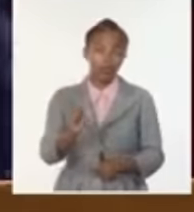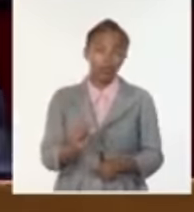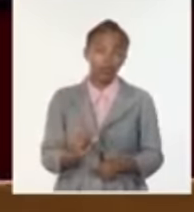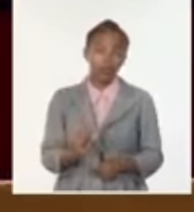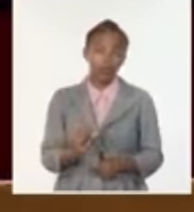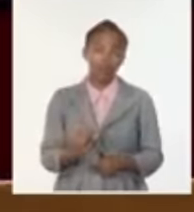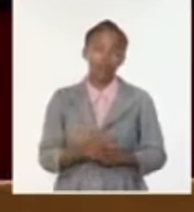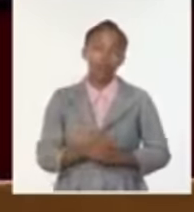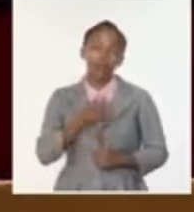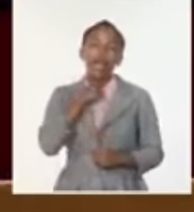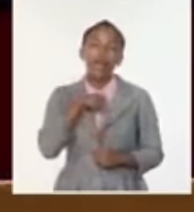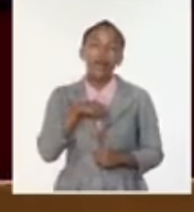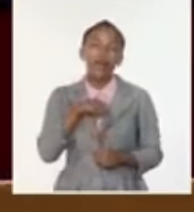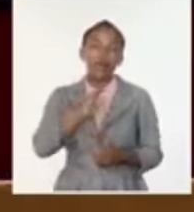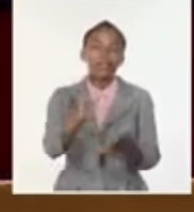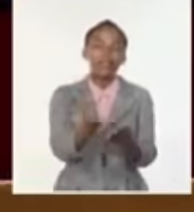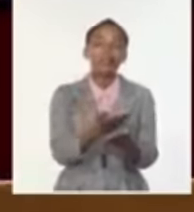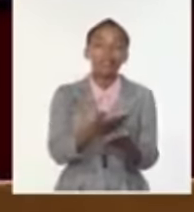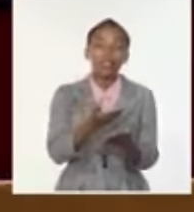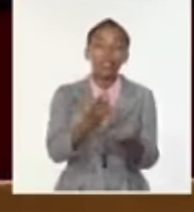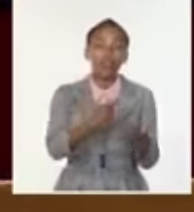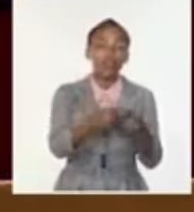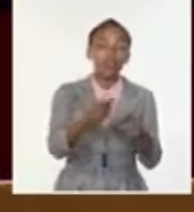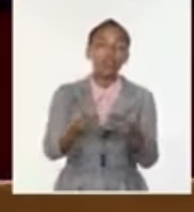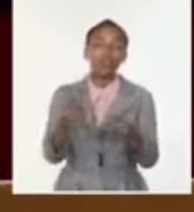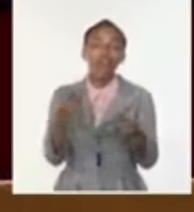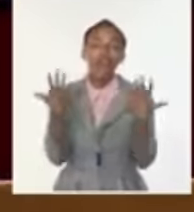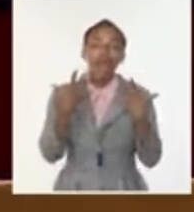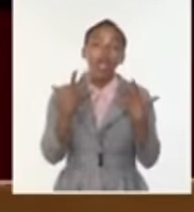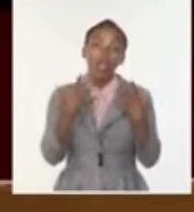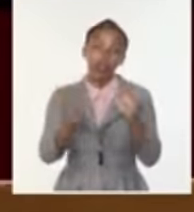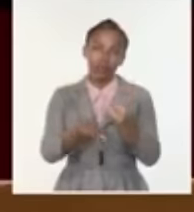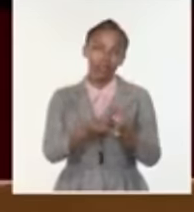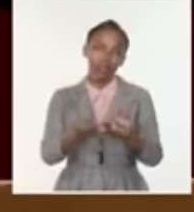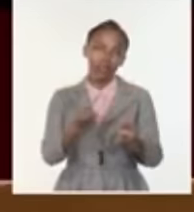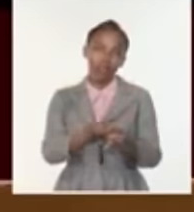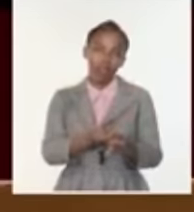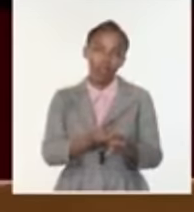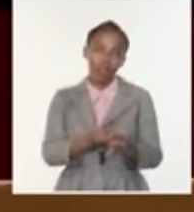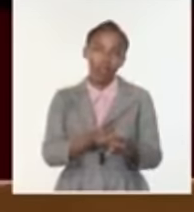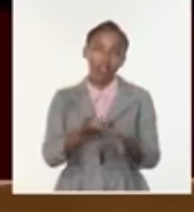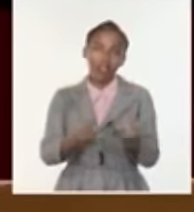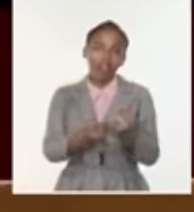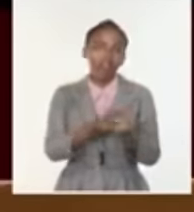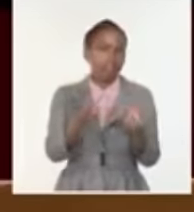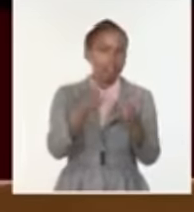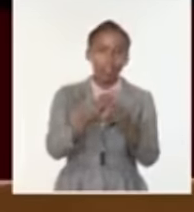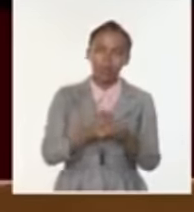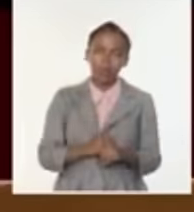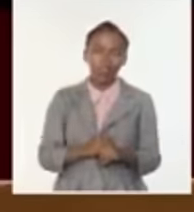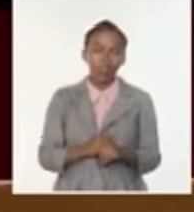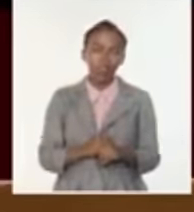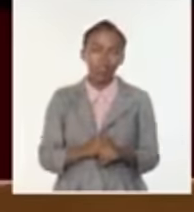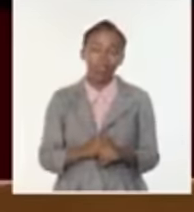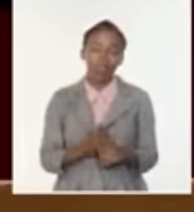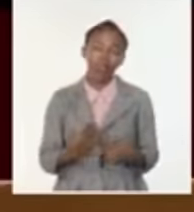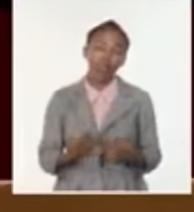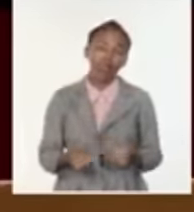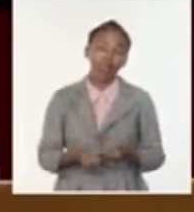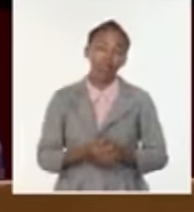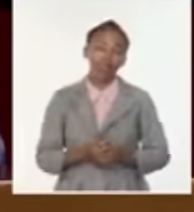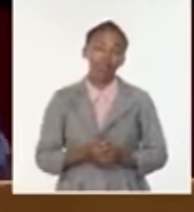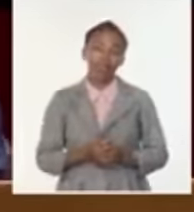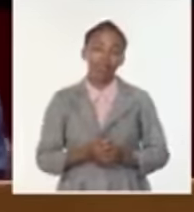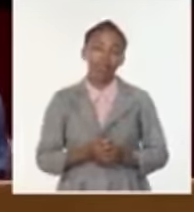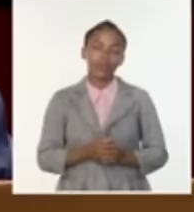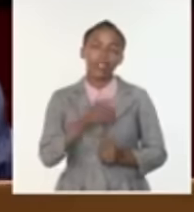quien está ejerciendo una actividad comercial de manera ilegal, que no tiene licencia, no tiene nada, y que no se sabe incluso el